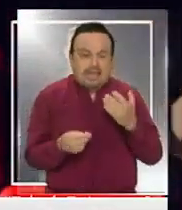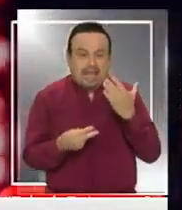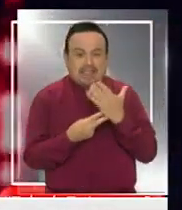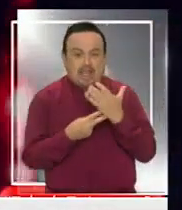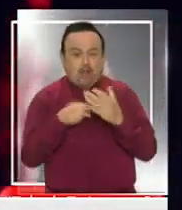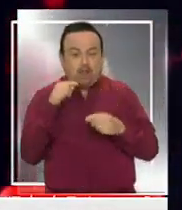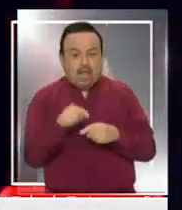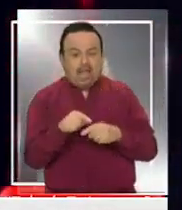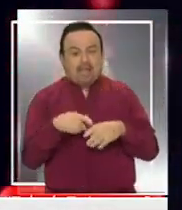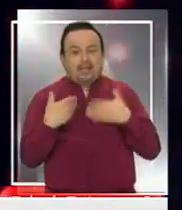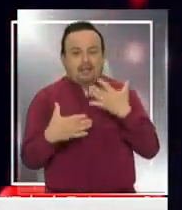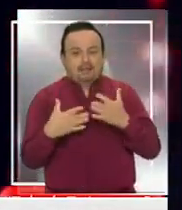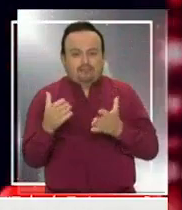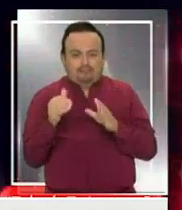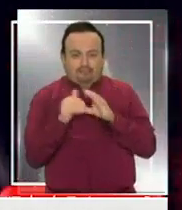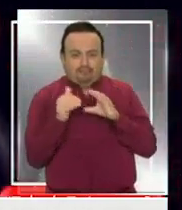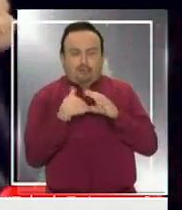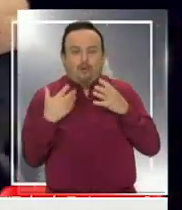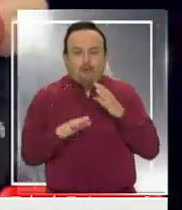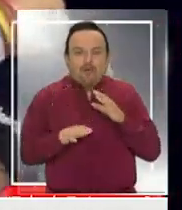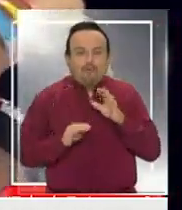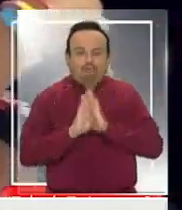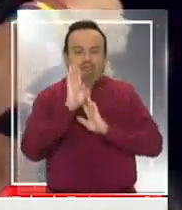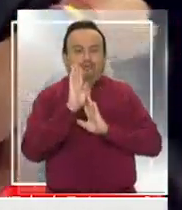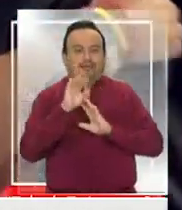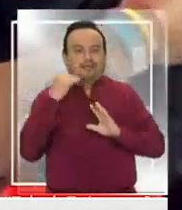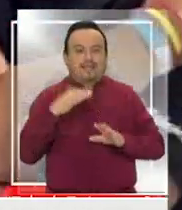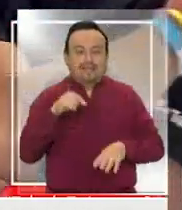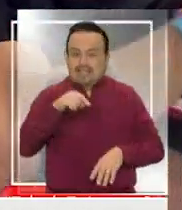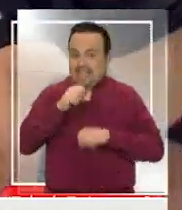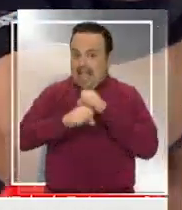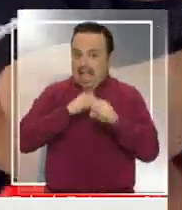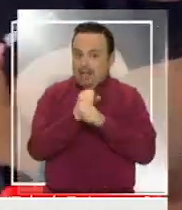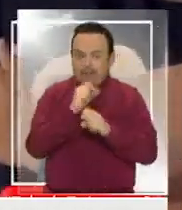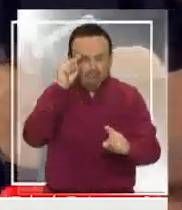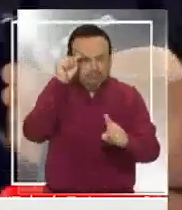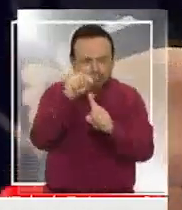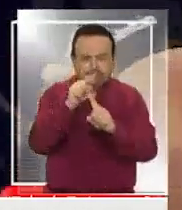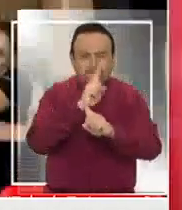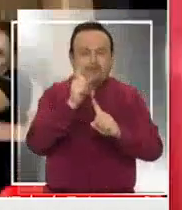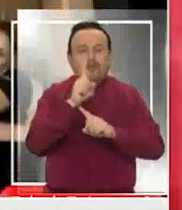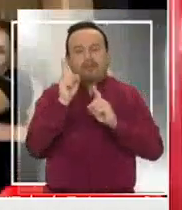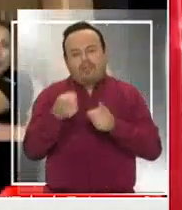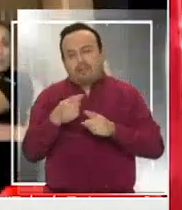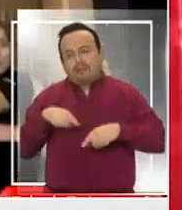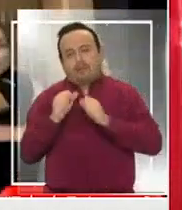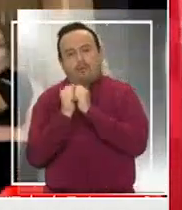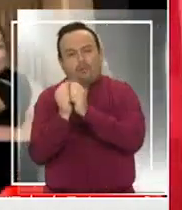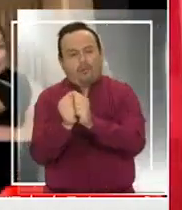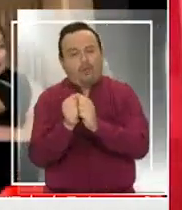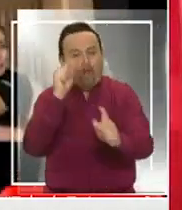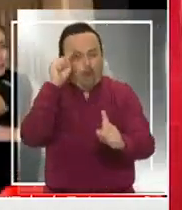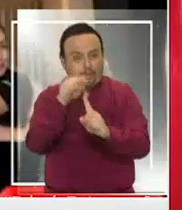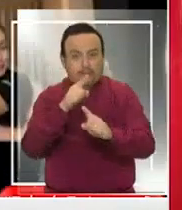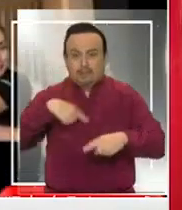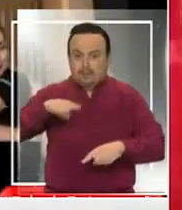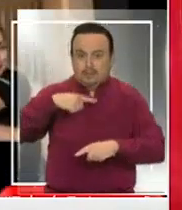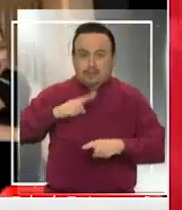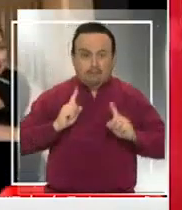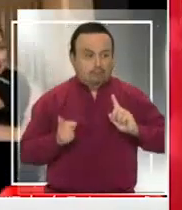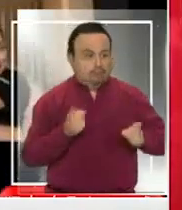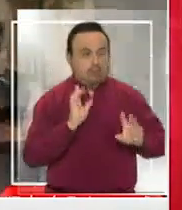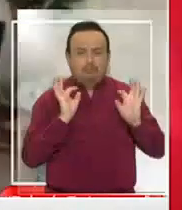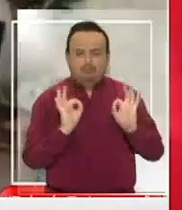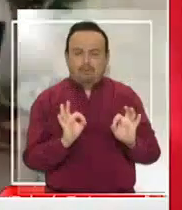la recaudación superó lo esperado. Este año no había metas, la misión era acompañar a los chilenos y el objetivo, según los organizadores,